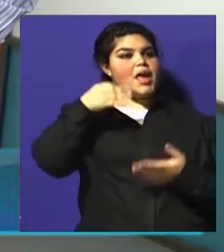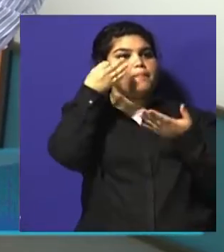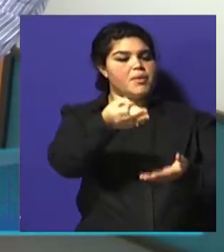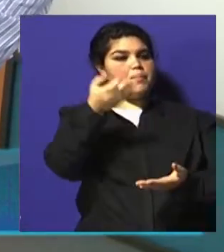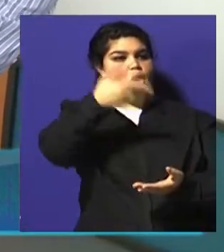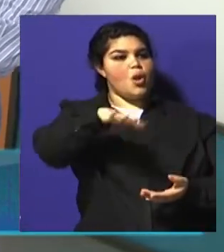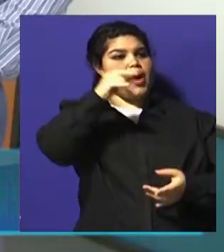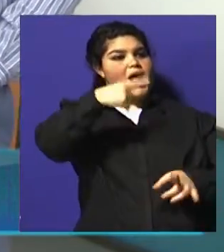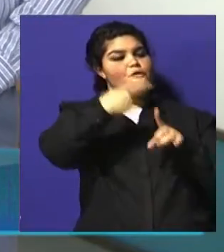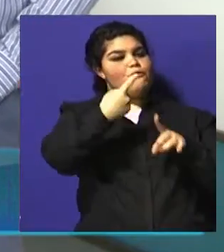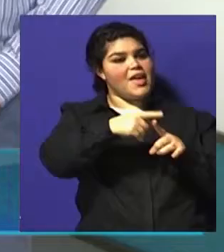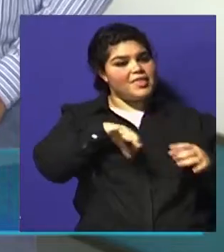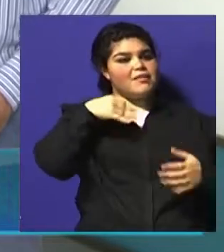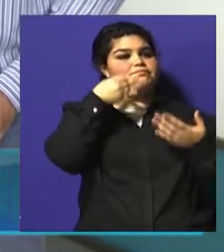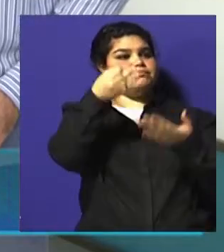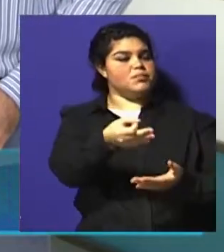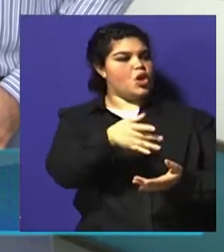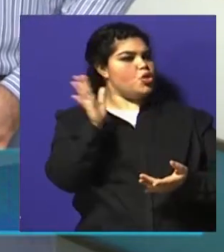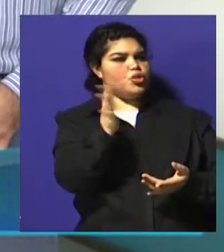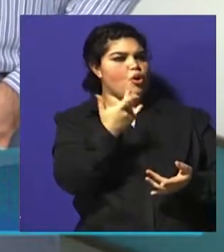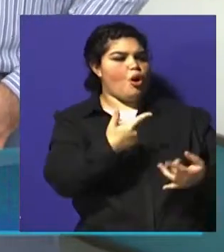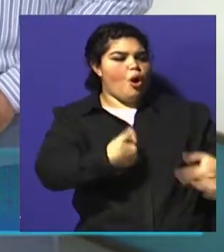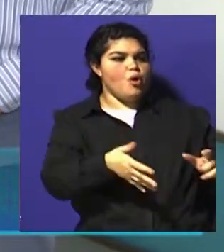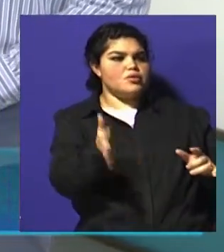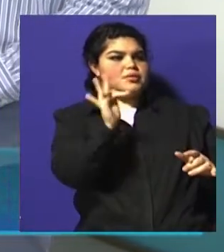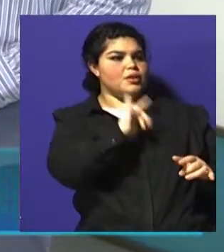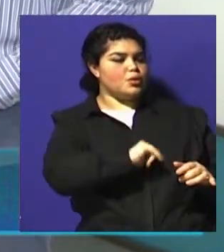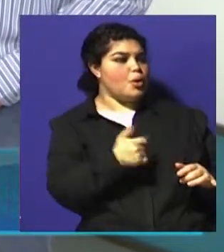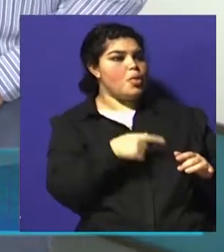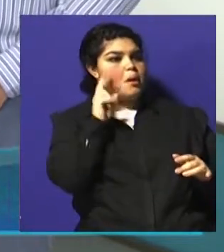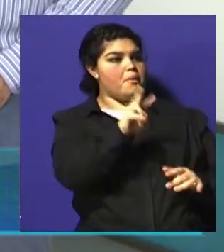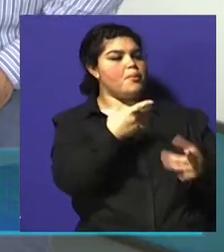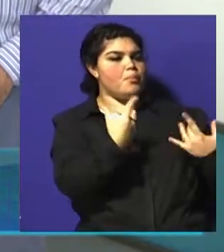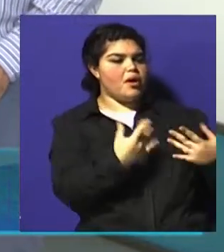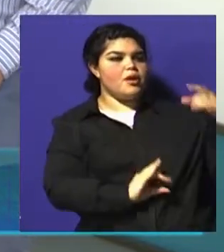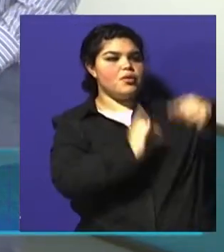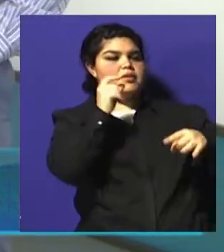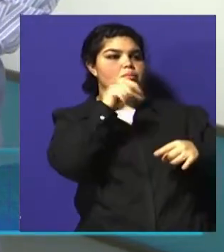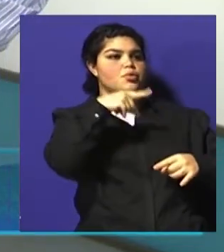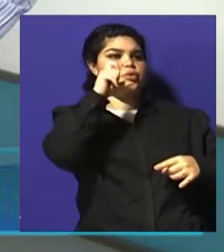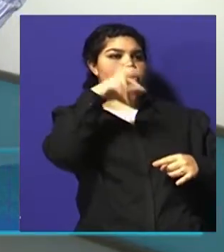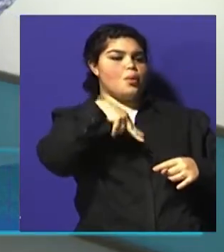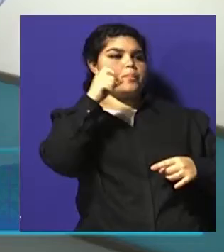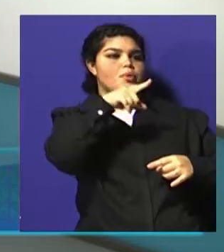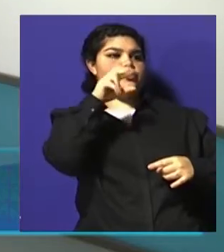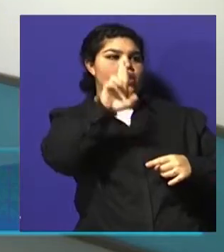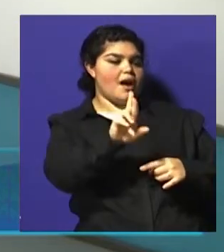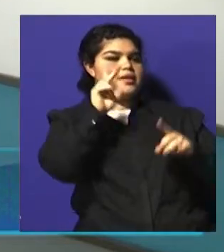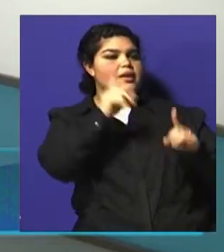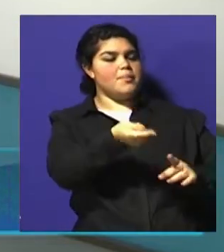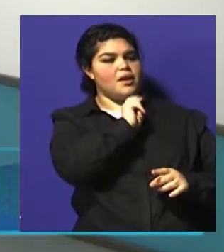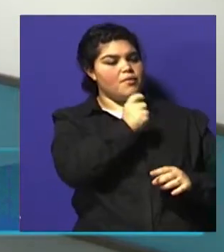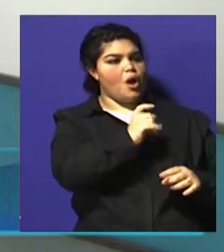allí en esta fiesta. Todo lo pueden ver, las crónicas que ha hecho Gise en universidad.com.ar. Ha hecho las crónicas de las 2